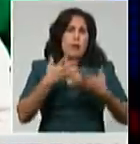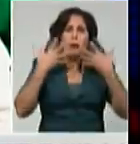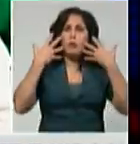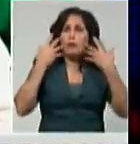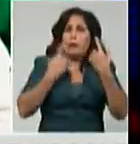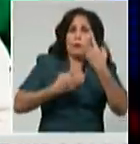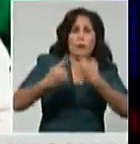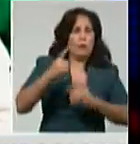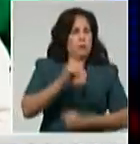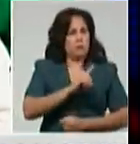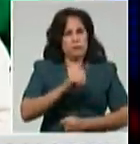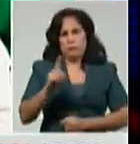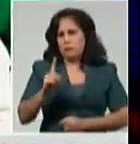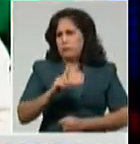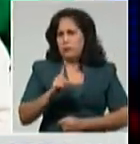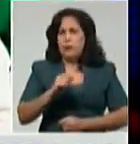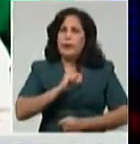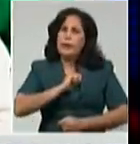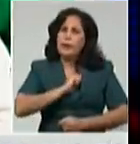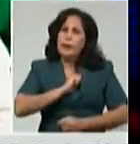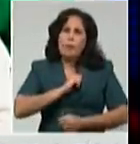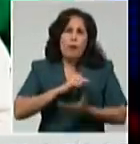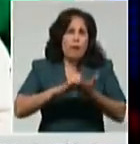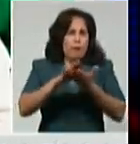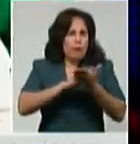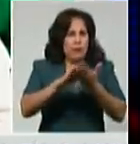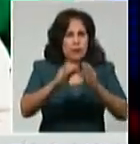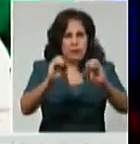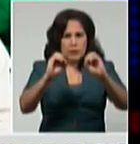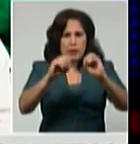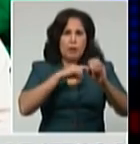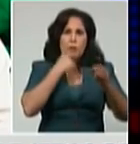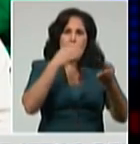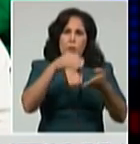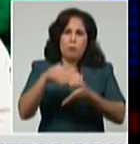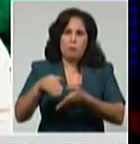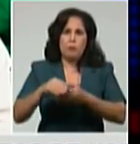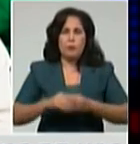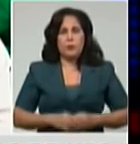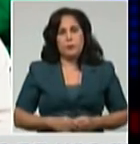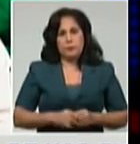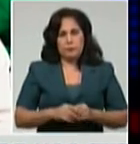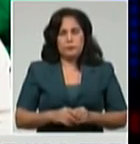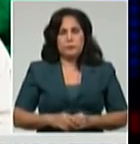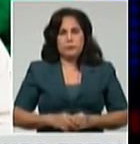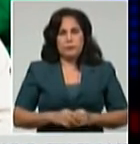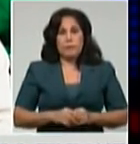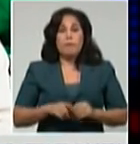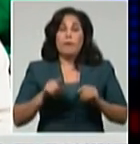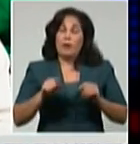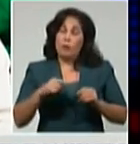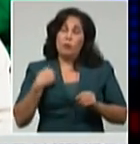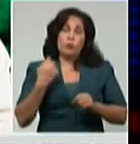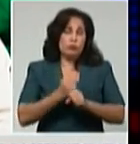Quisiéramos que ninguna persona en nuestro país pues falleciera por la enfermedad, y para eso trabajamos.